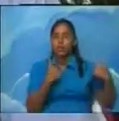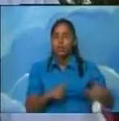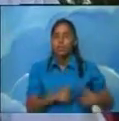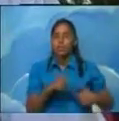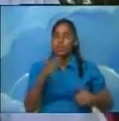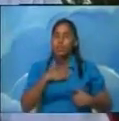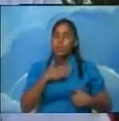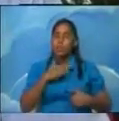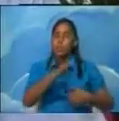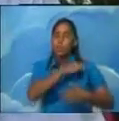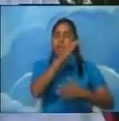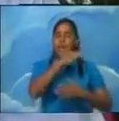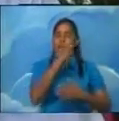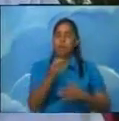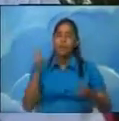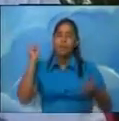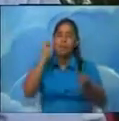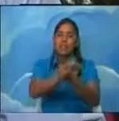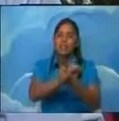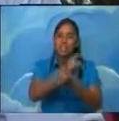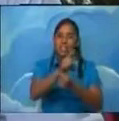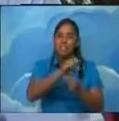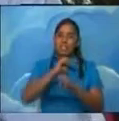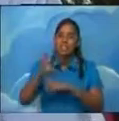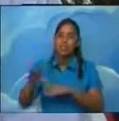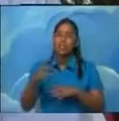mi alma, y la ataréis, la llevaréis